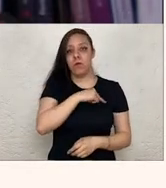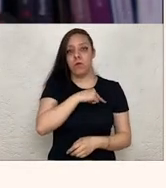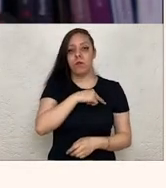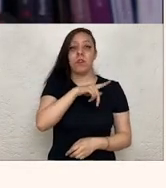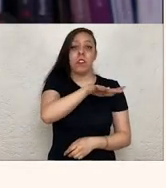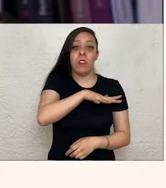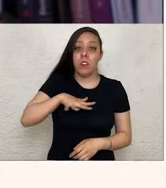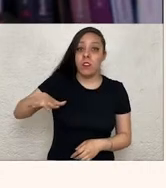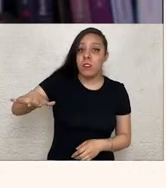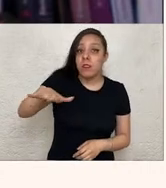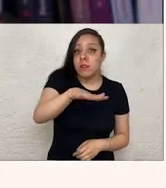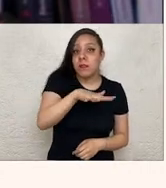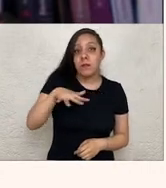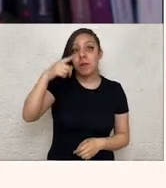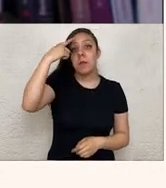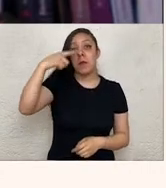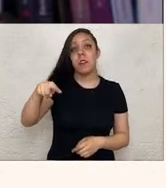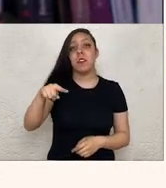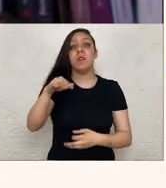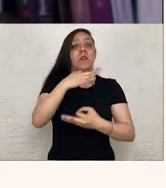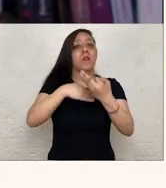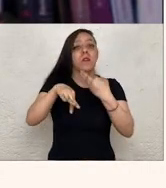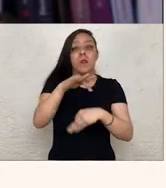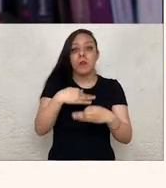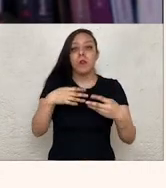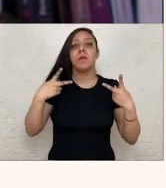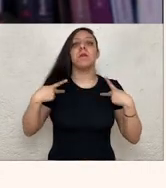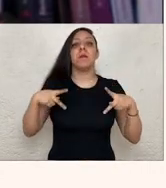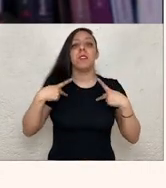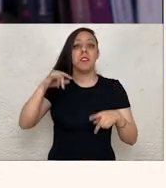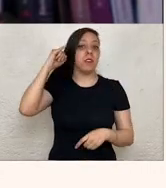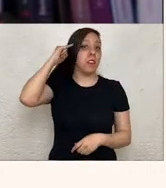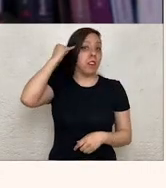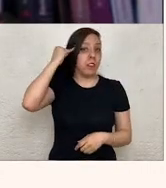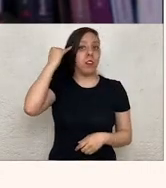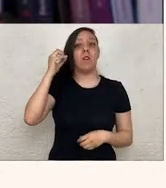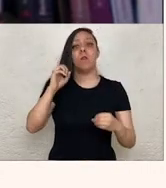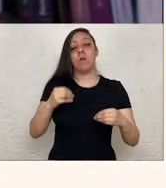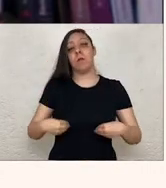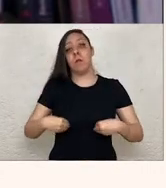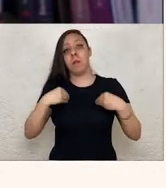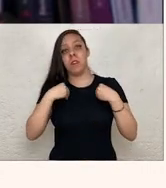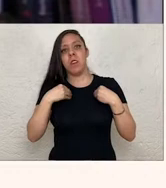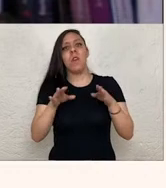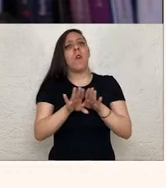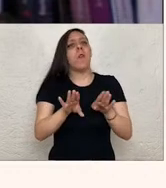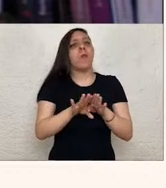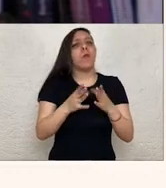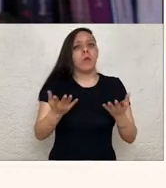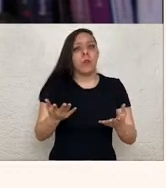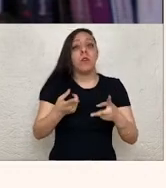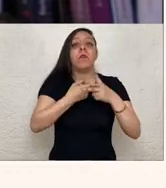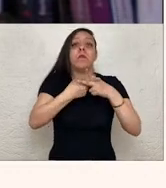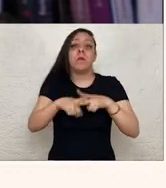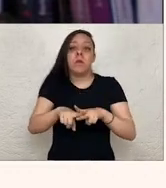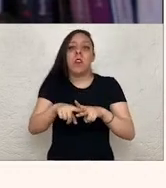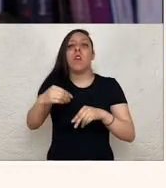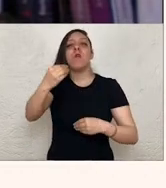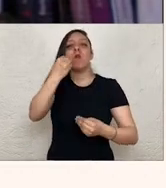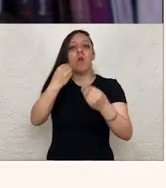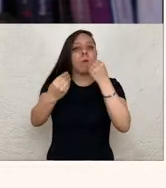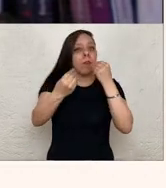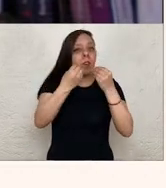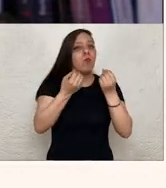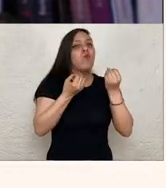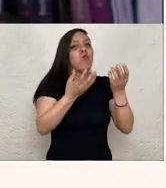en el territorio, para los habitantes nativos, era pues que empezaran a